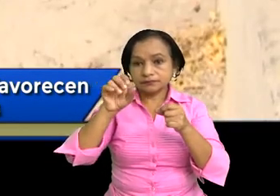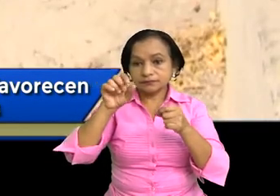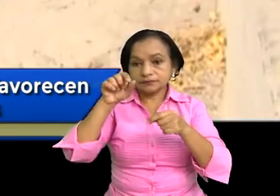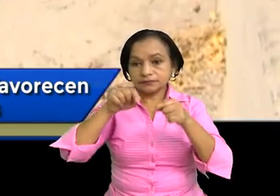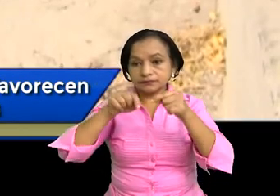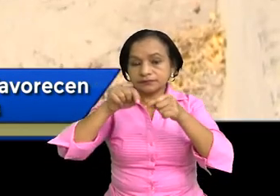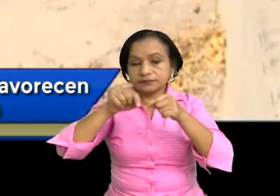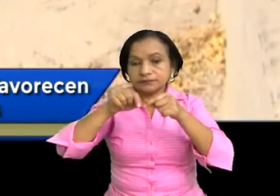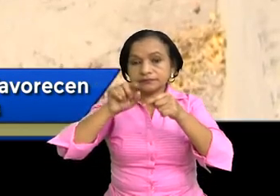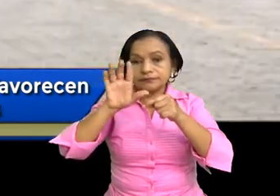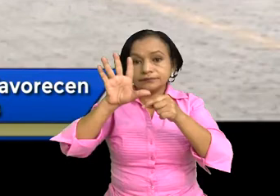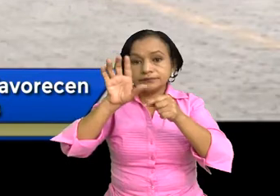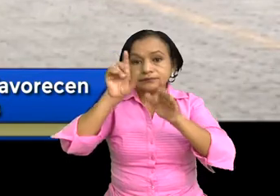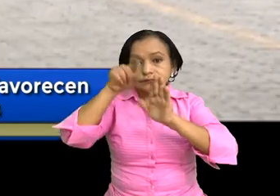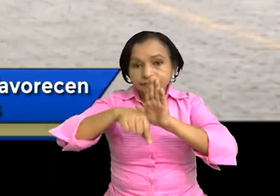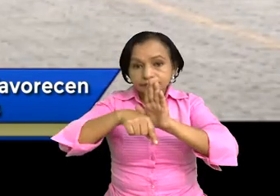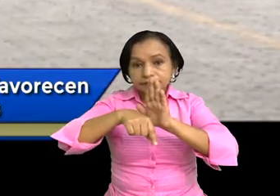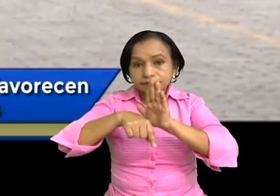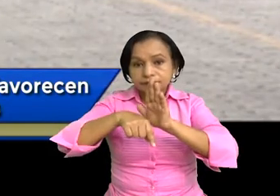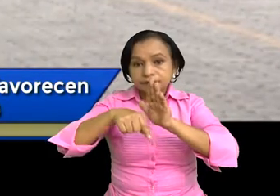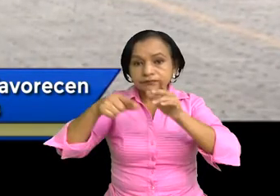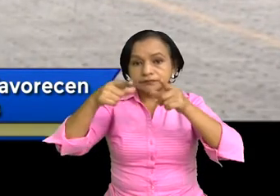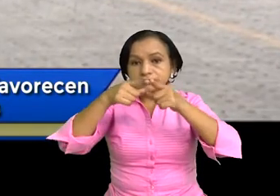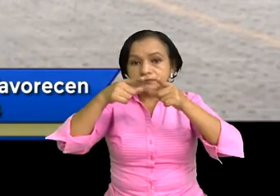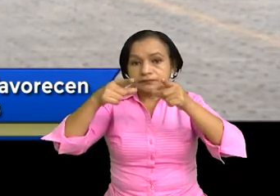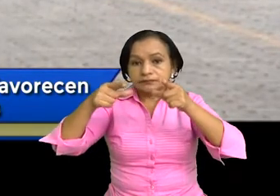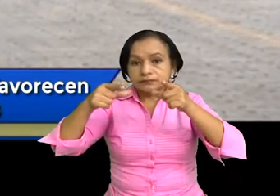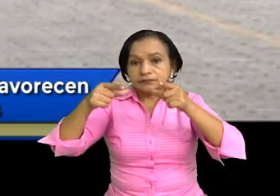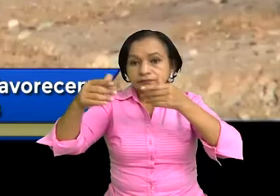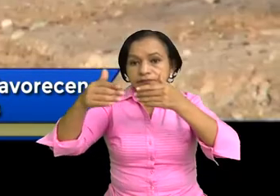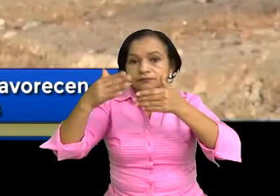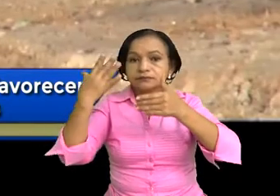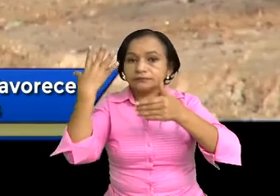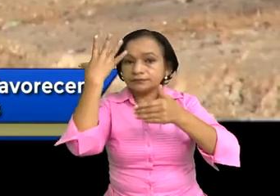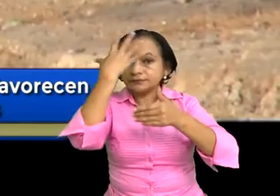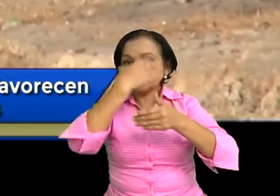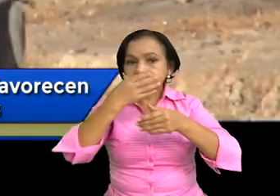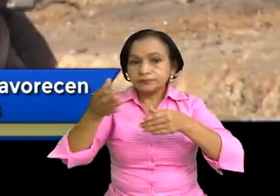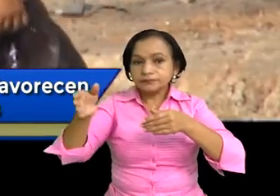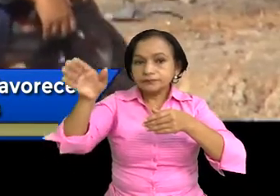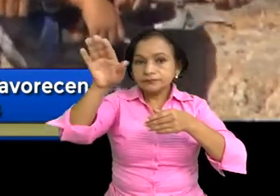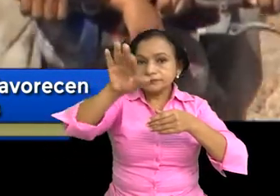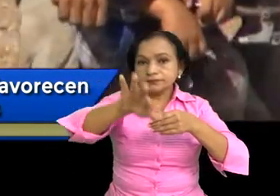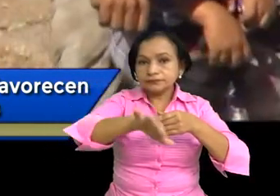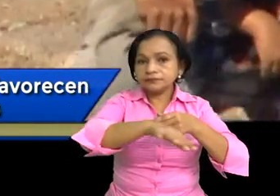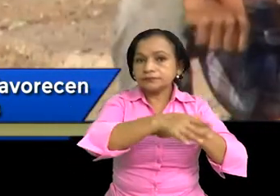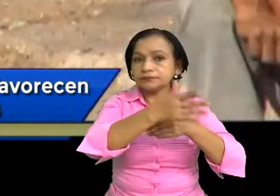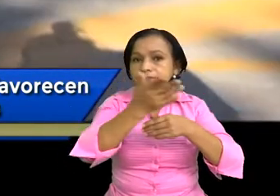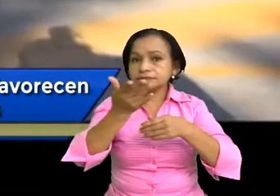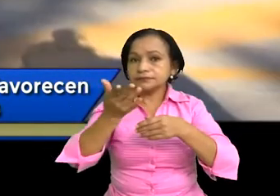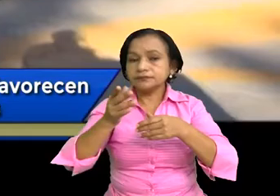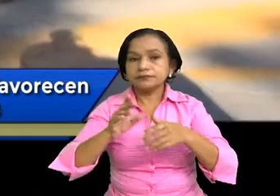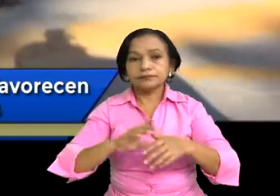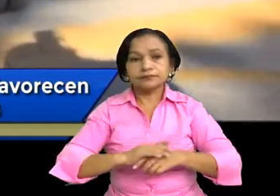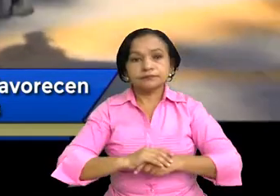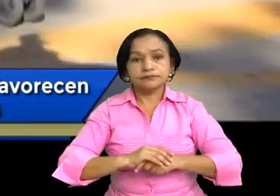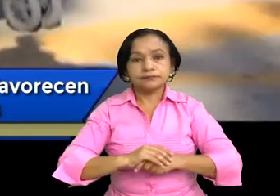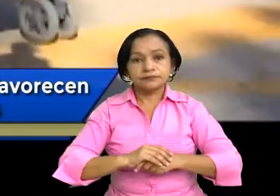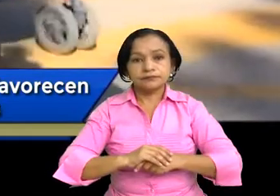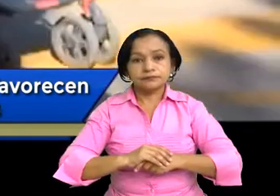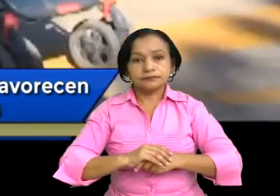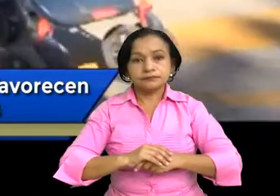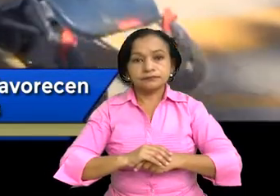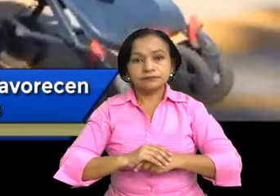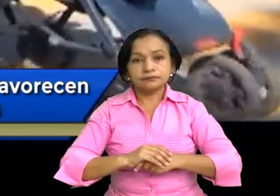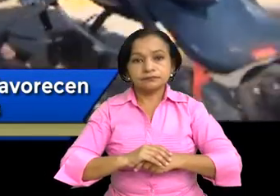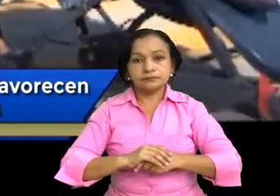Managua. Cerca, está claro, cerquita. Y son unas playas muy lindas, ¿verdad? Y hay de todo ahí, pues se